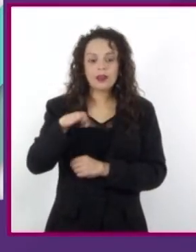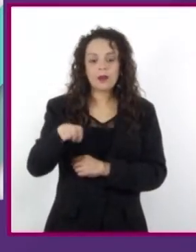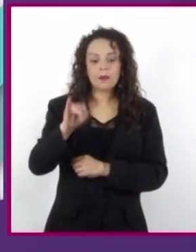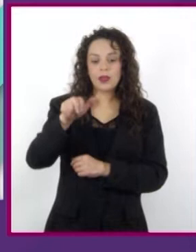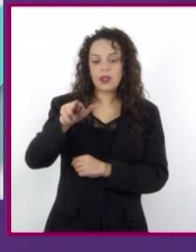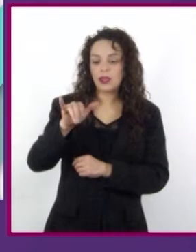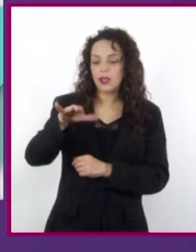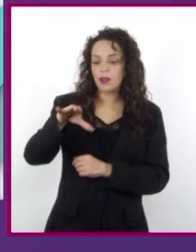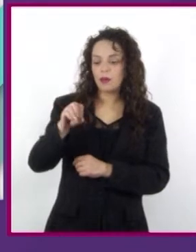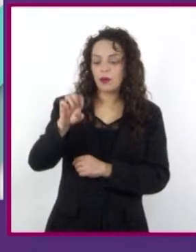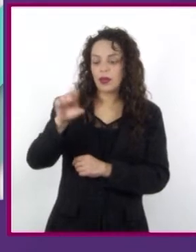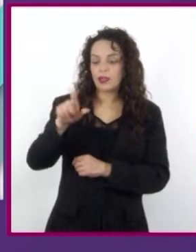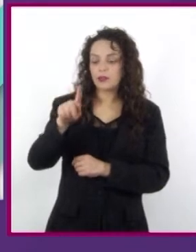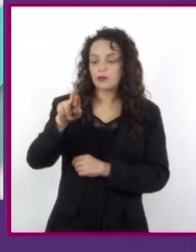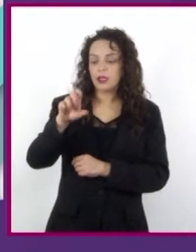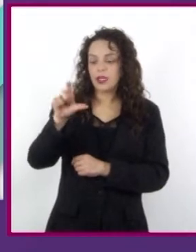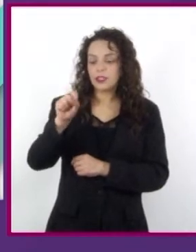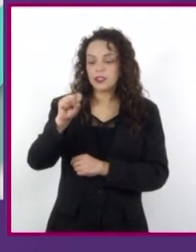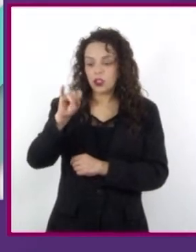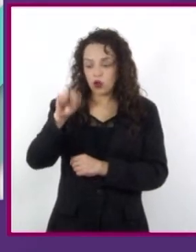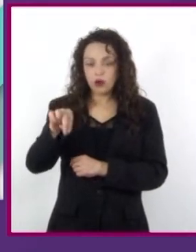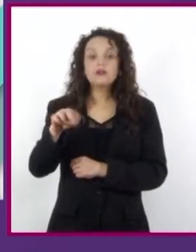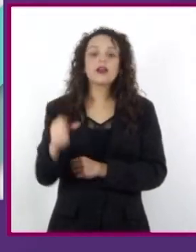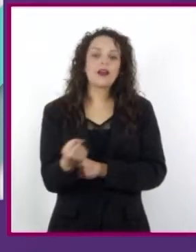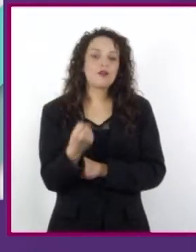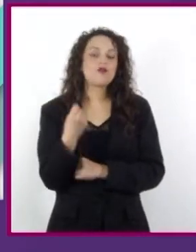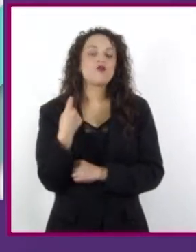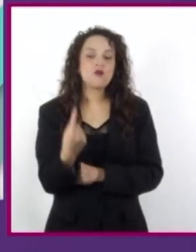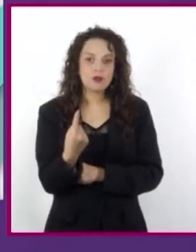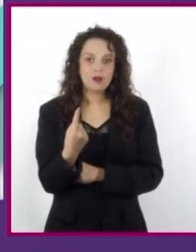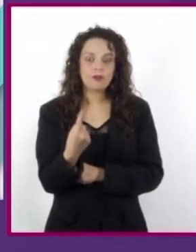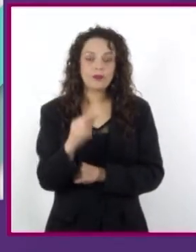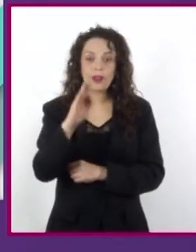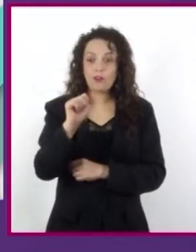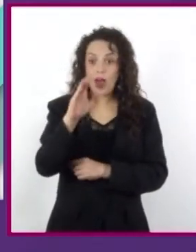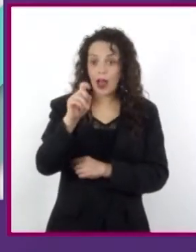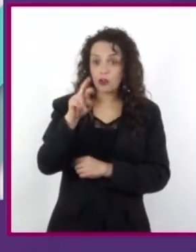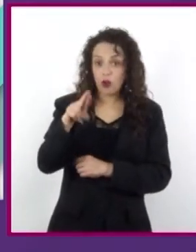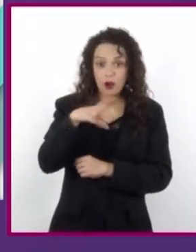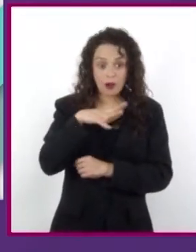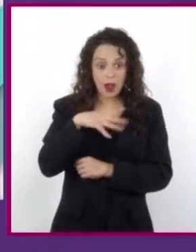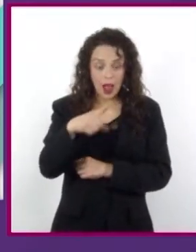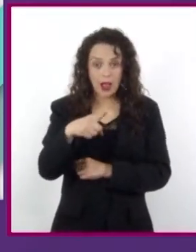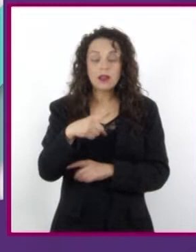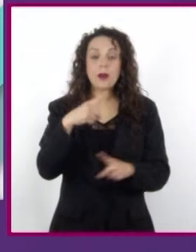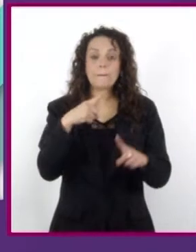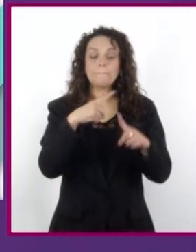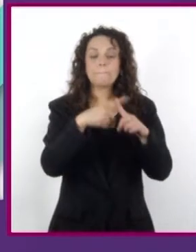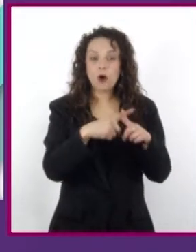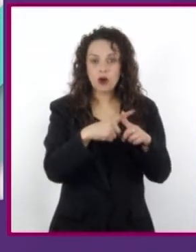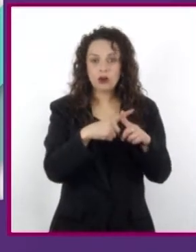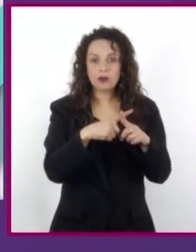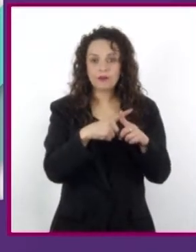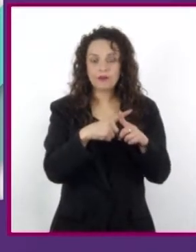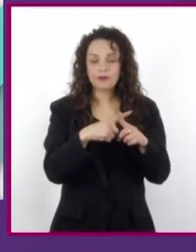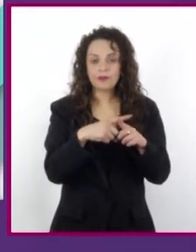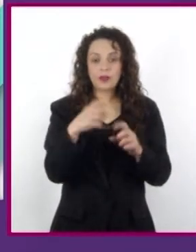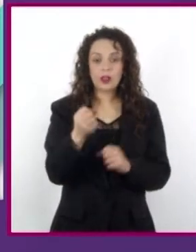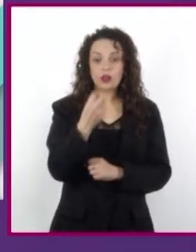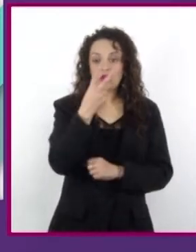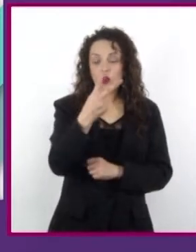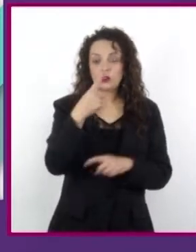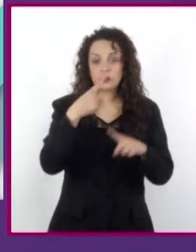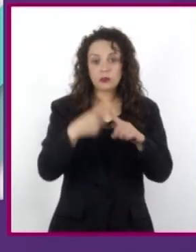es 1. Los factores que obtuvimos los multiplicamos, es decir, 2